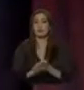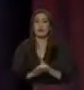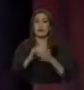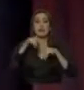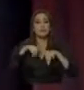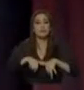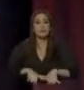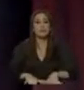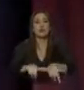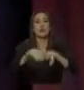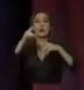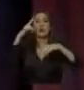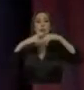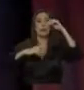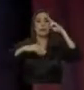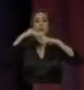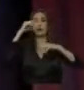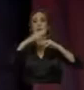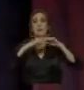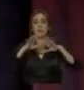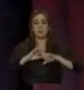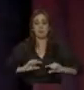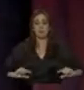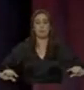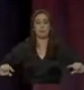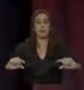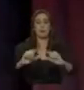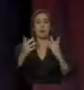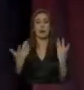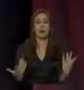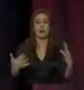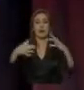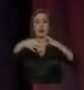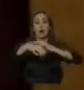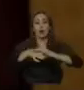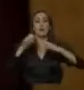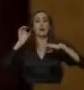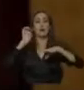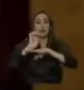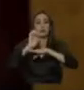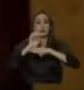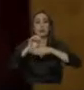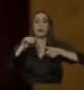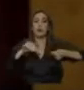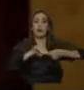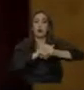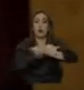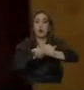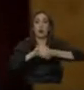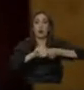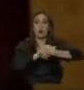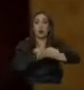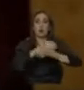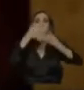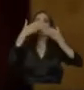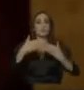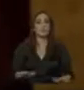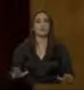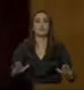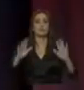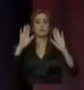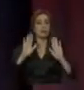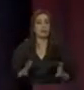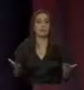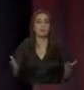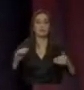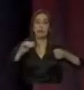marcha la construcción de un nuevo cable submarino que va a unir al Ecuador continental y las Galápagos con el mundo. Por fin